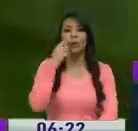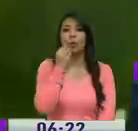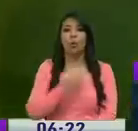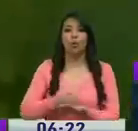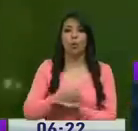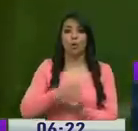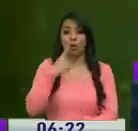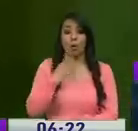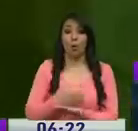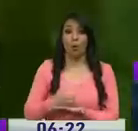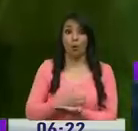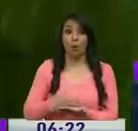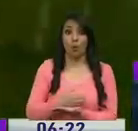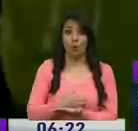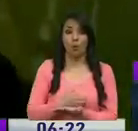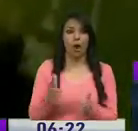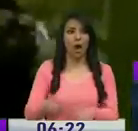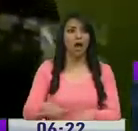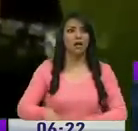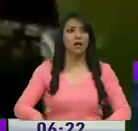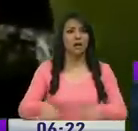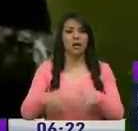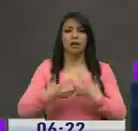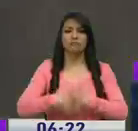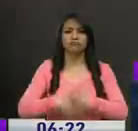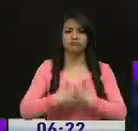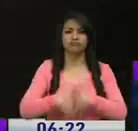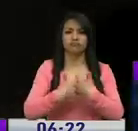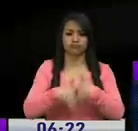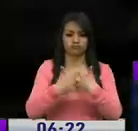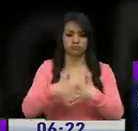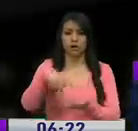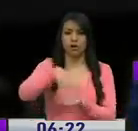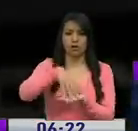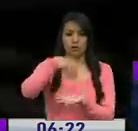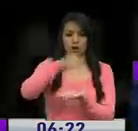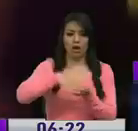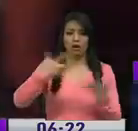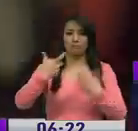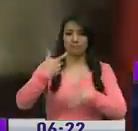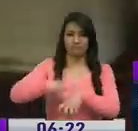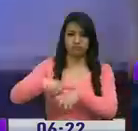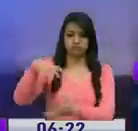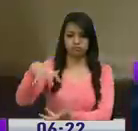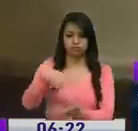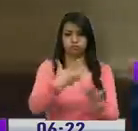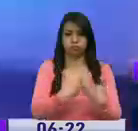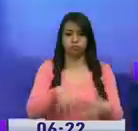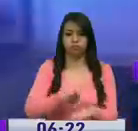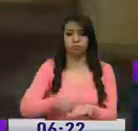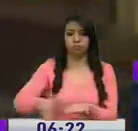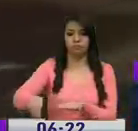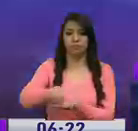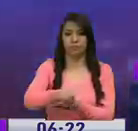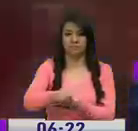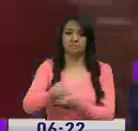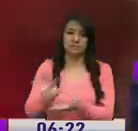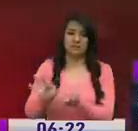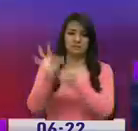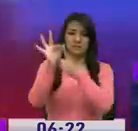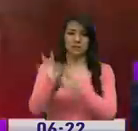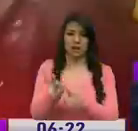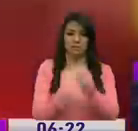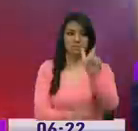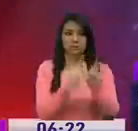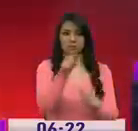provincia se encuentran las plantas trituradoras de la roca para extraer el mineral con la acción policial las autoridades buscan frenar a los